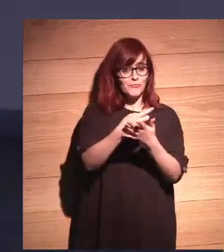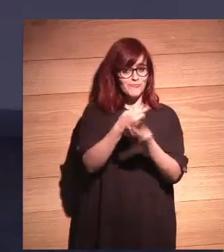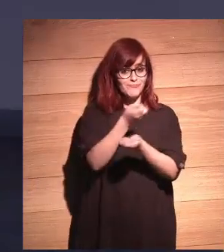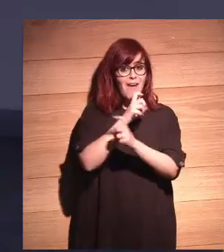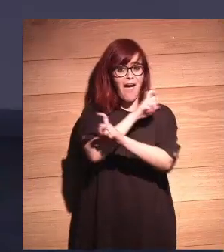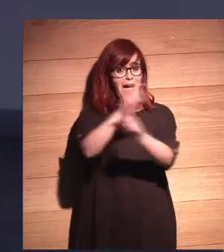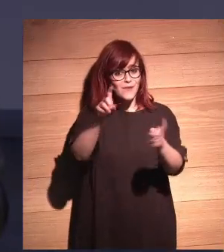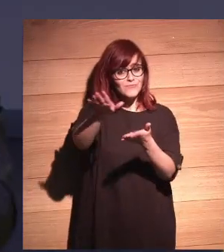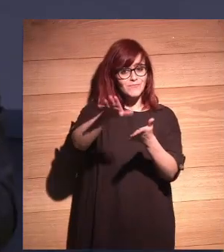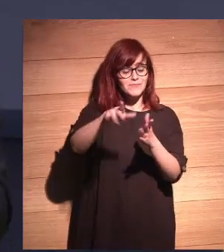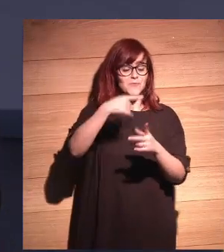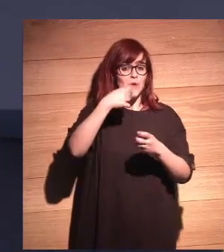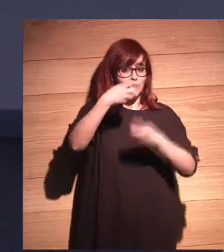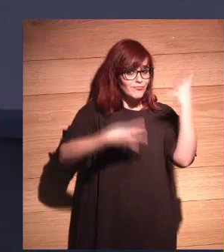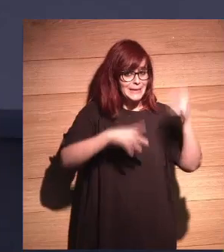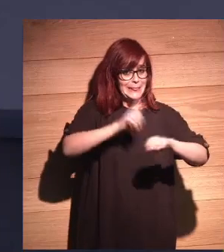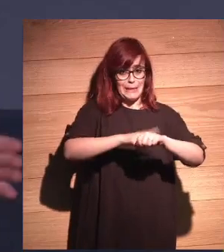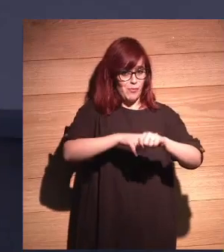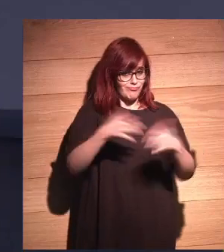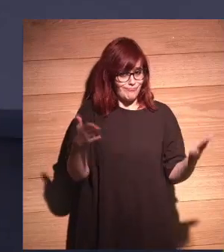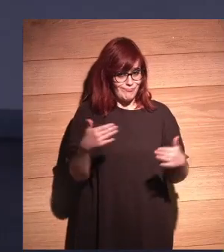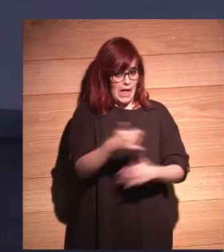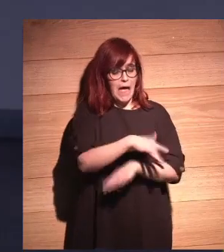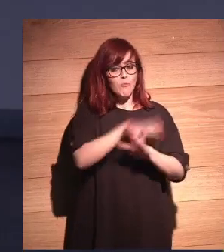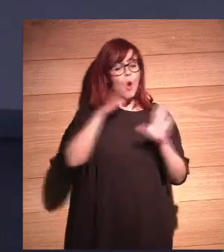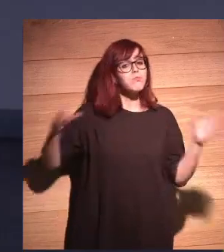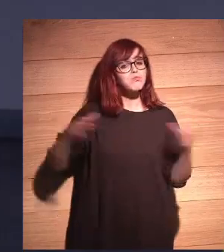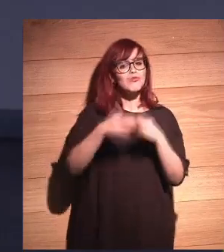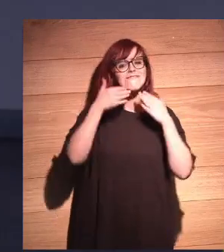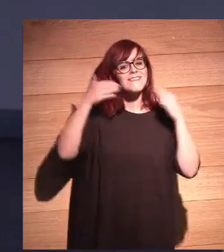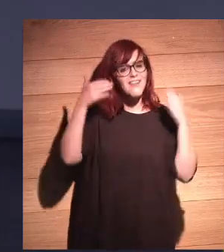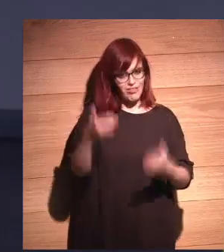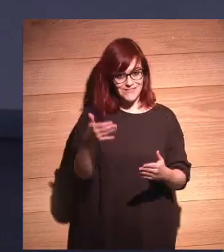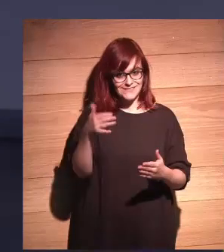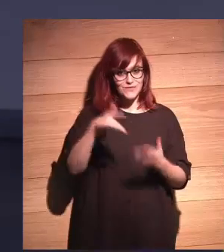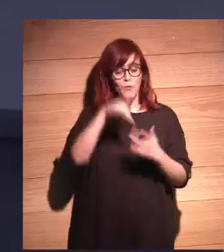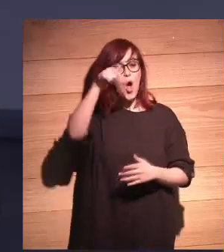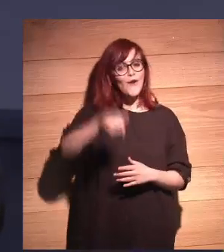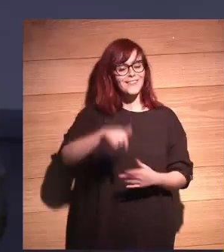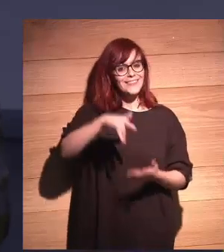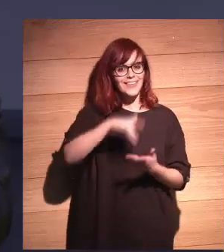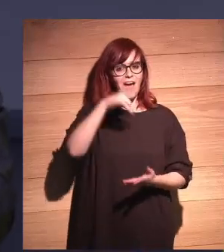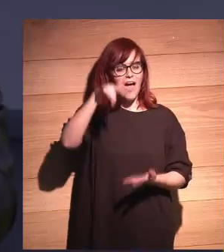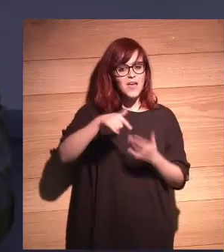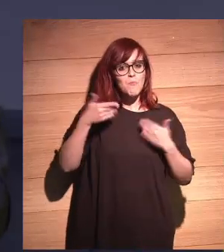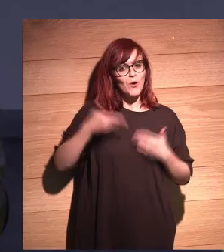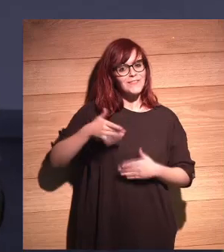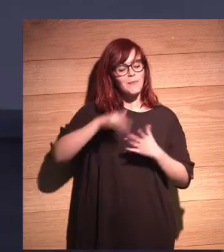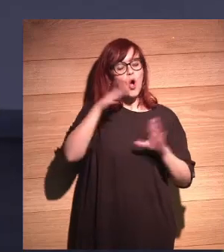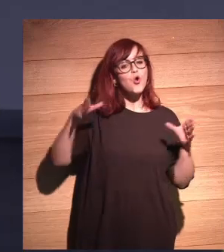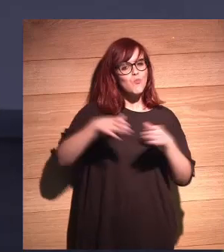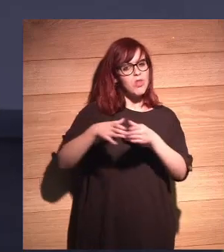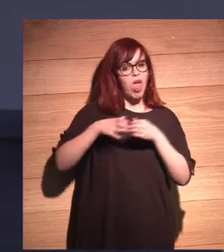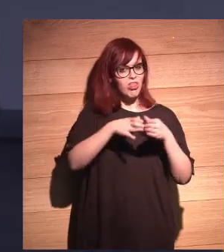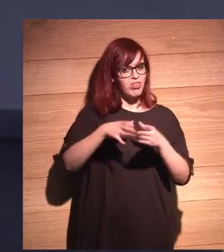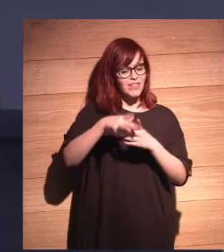pero se me iría el tiempo, así que lo hago en bloque. Este es uno de esos gran días de la comunidad Telos, lo que